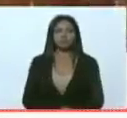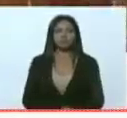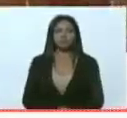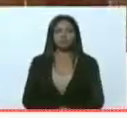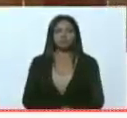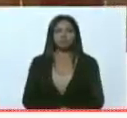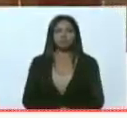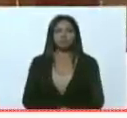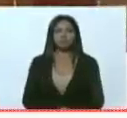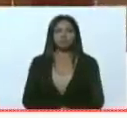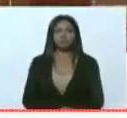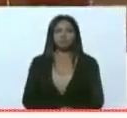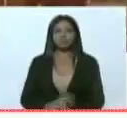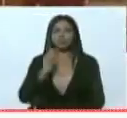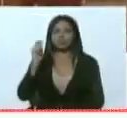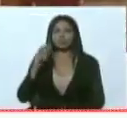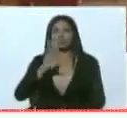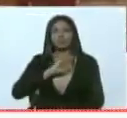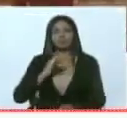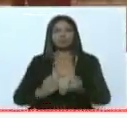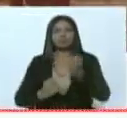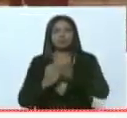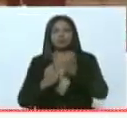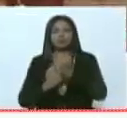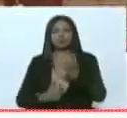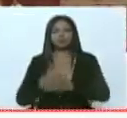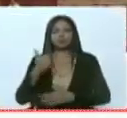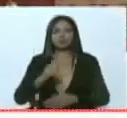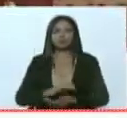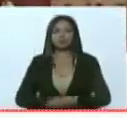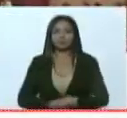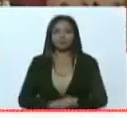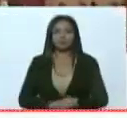La tarea organizativa de la base.